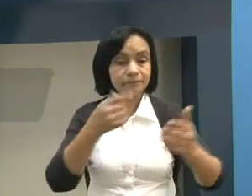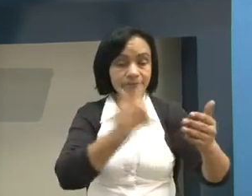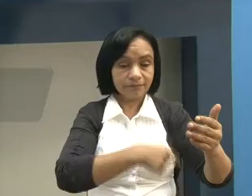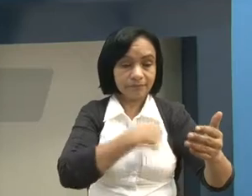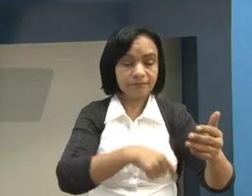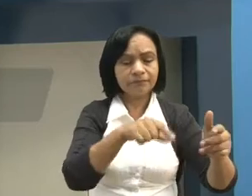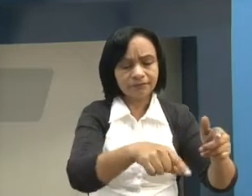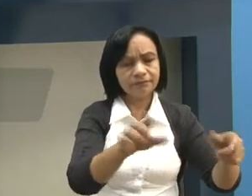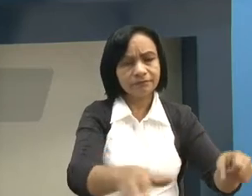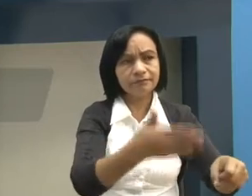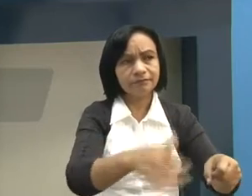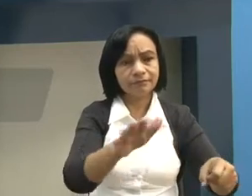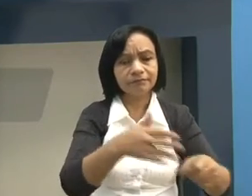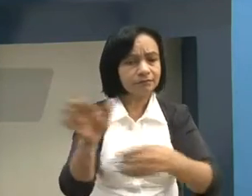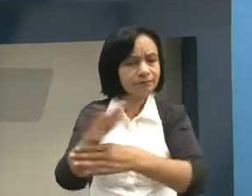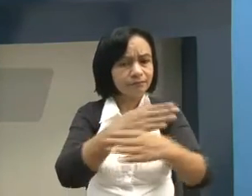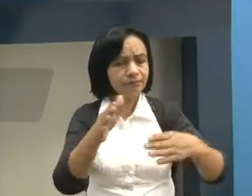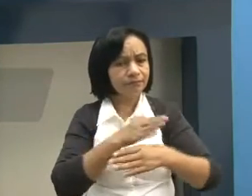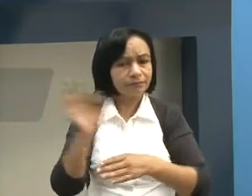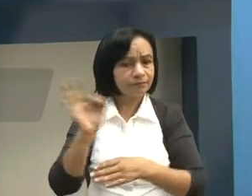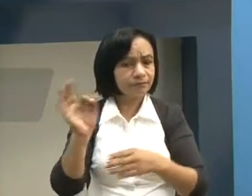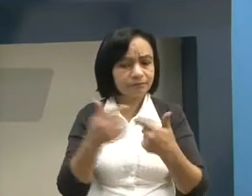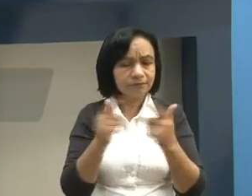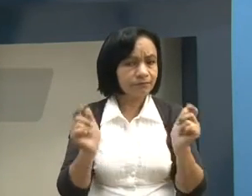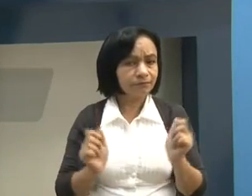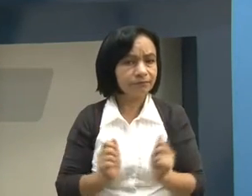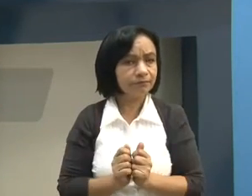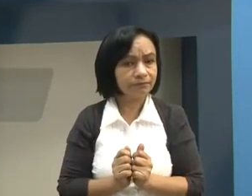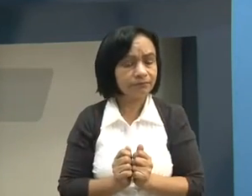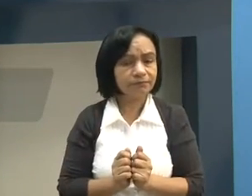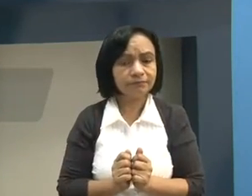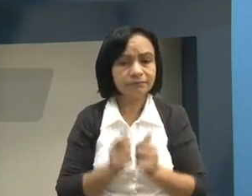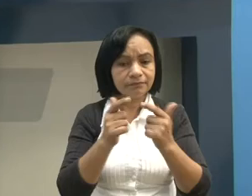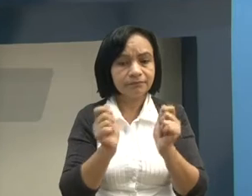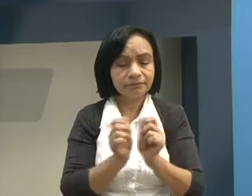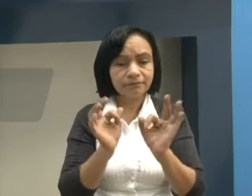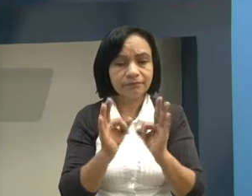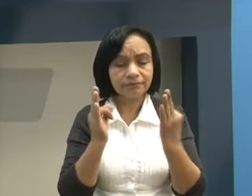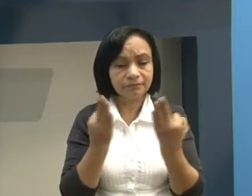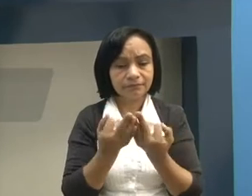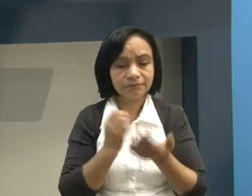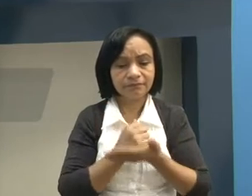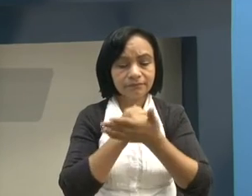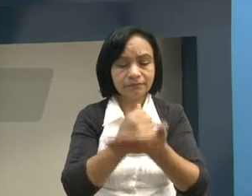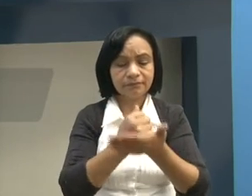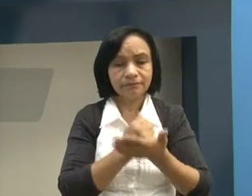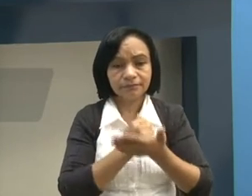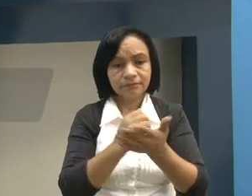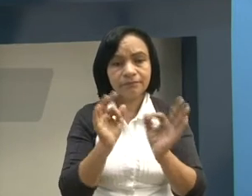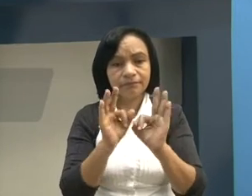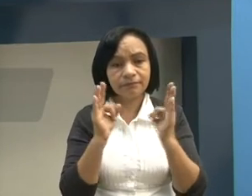elaborar en las escuelas. Entonces, se forman los CAE, pues, los comités de ayuda de la familia